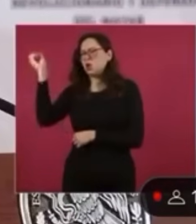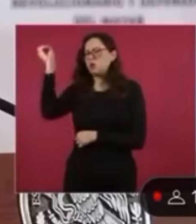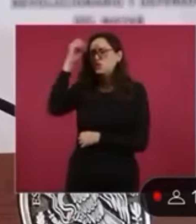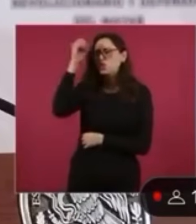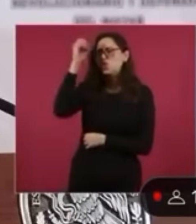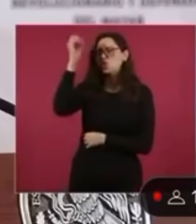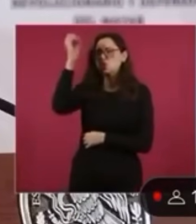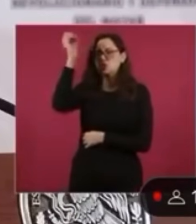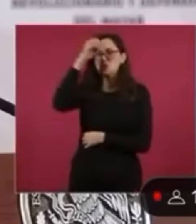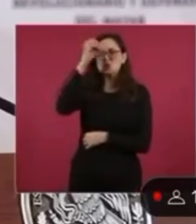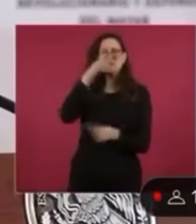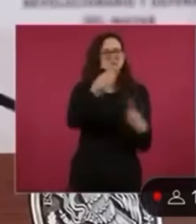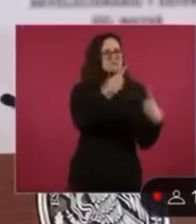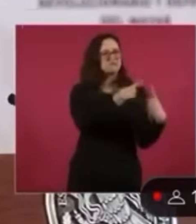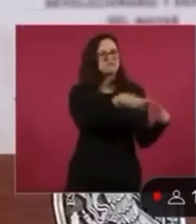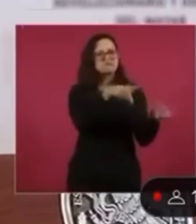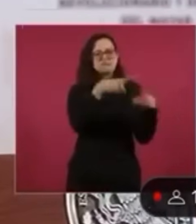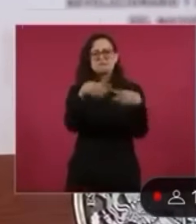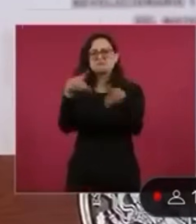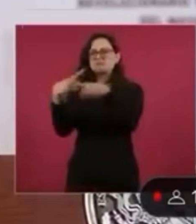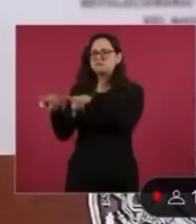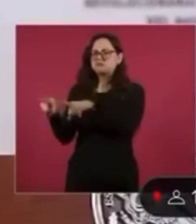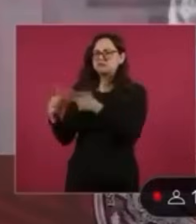en el caso de Venezuela.